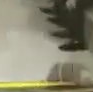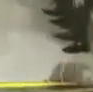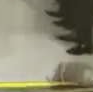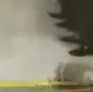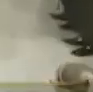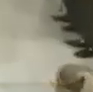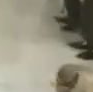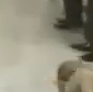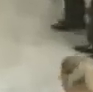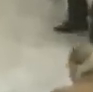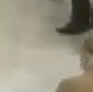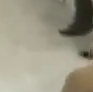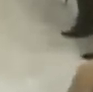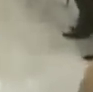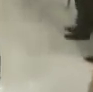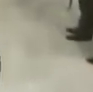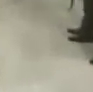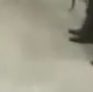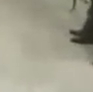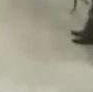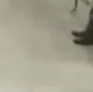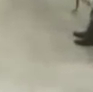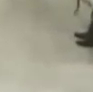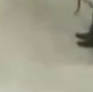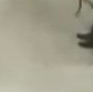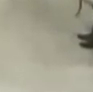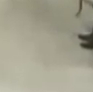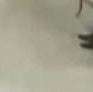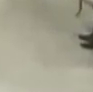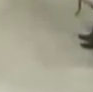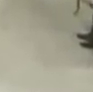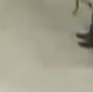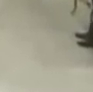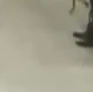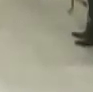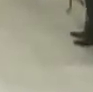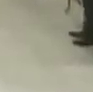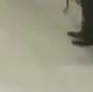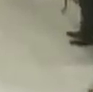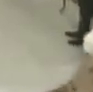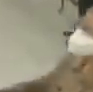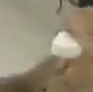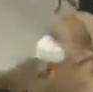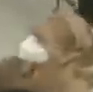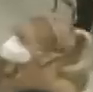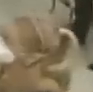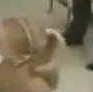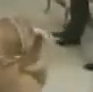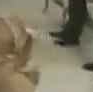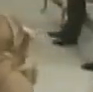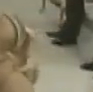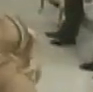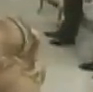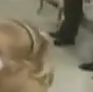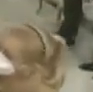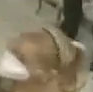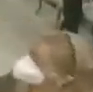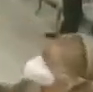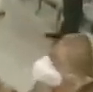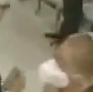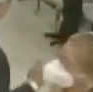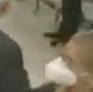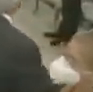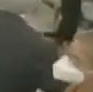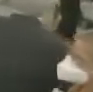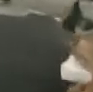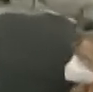Por su amable atención, muchas gracias y muy buenas tardes. Allí tienen las declaraciones del presidente Nicolás Maduro Moros en esta firma de acuerdo de promoción y